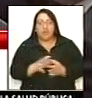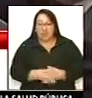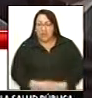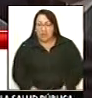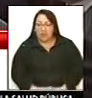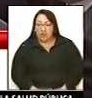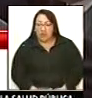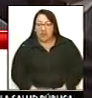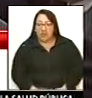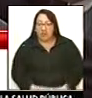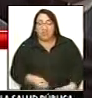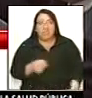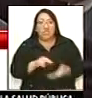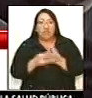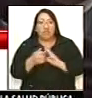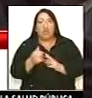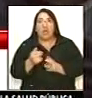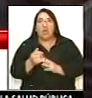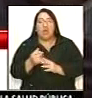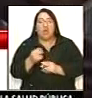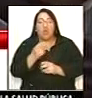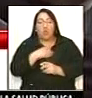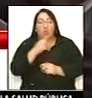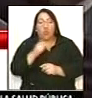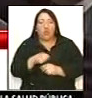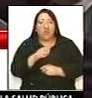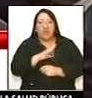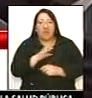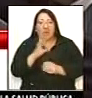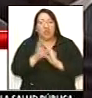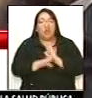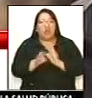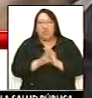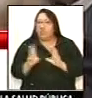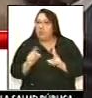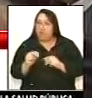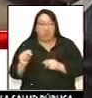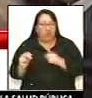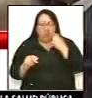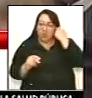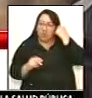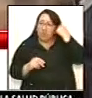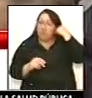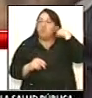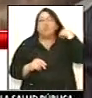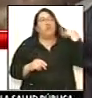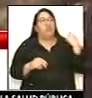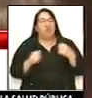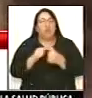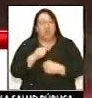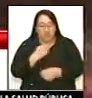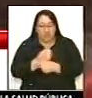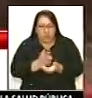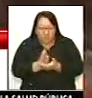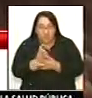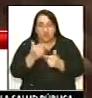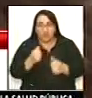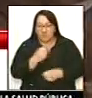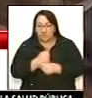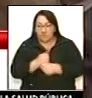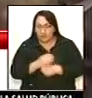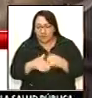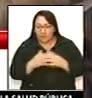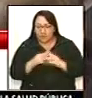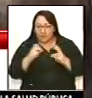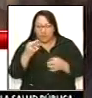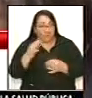y dejen de migrar de los juzgados comerciales a los juzgados administrativos, de los juzgados administrativos a un juzgado